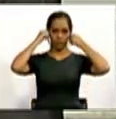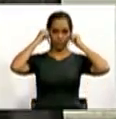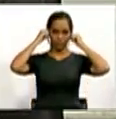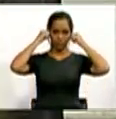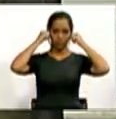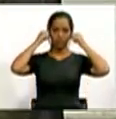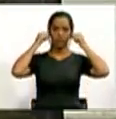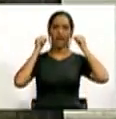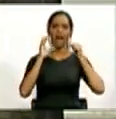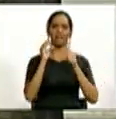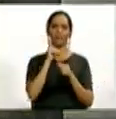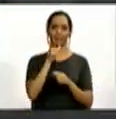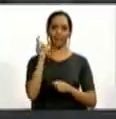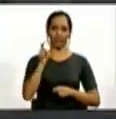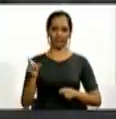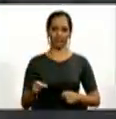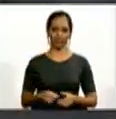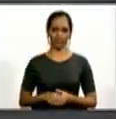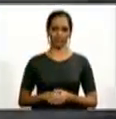de la gente. Vamos a ver.